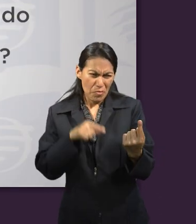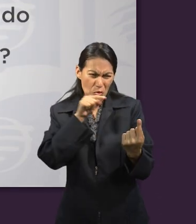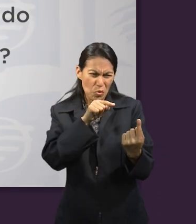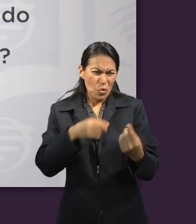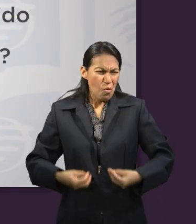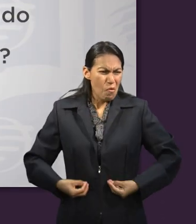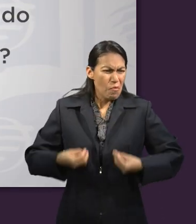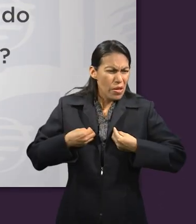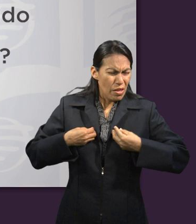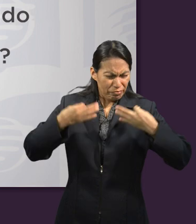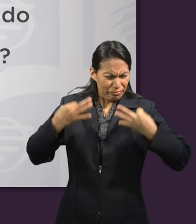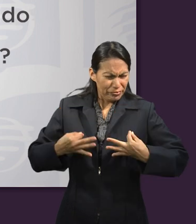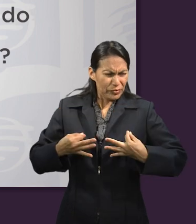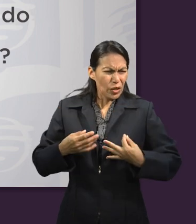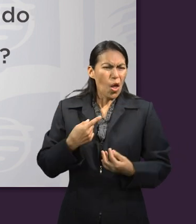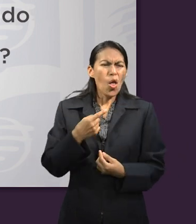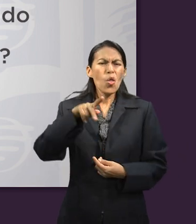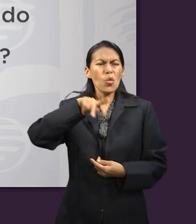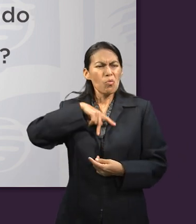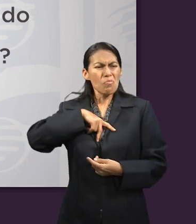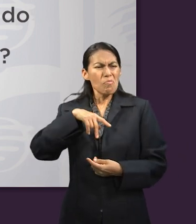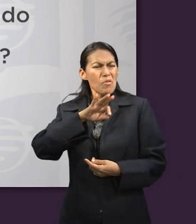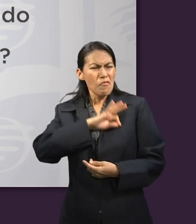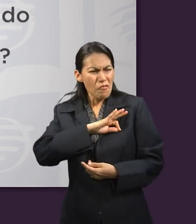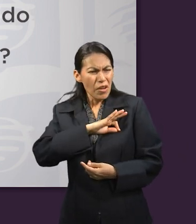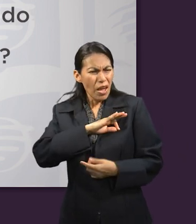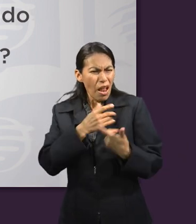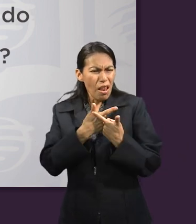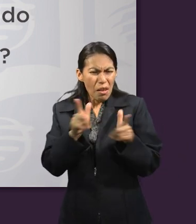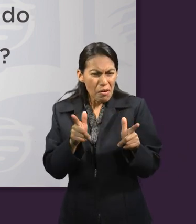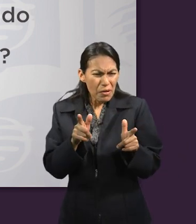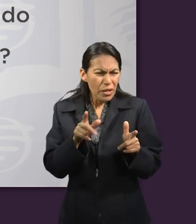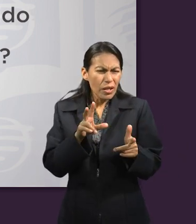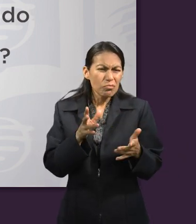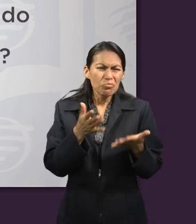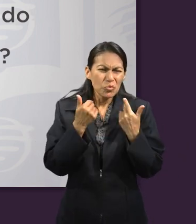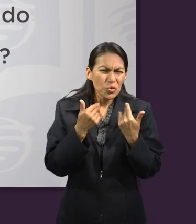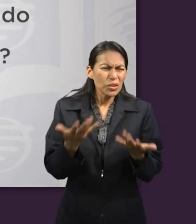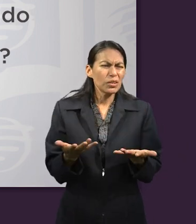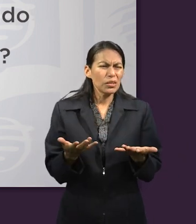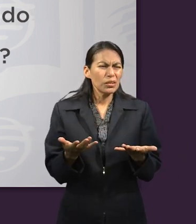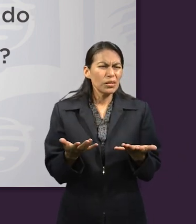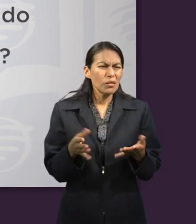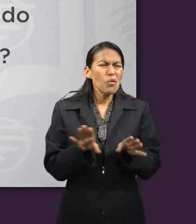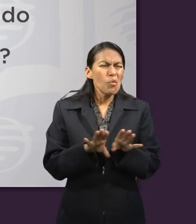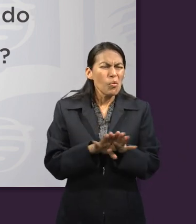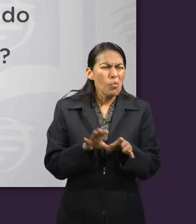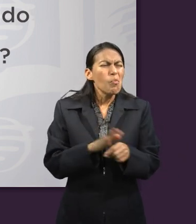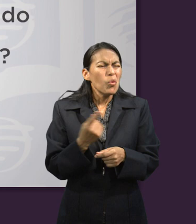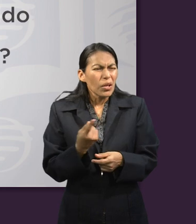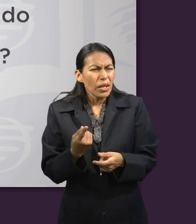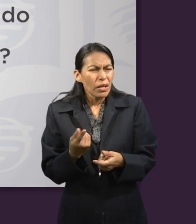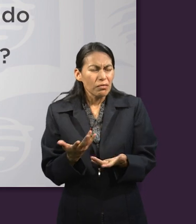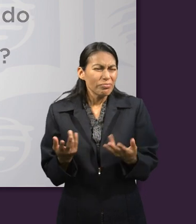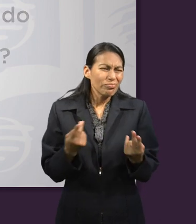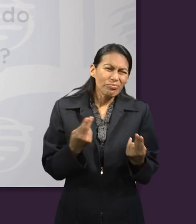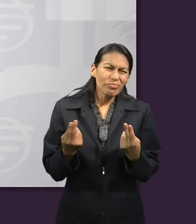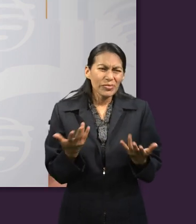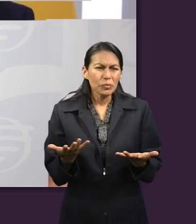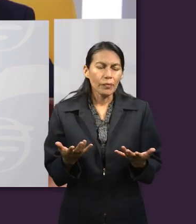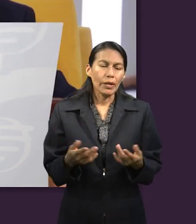abraham porque nuestra fe no tiene sentido si no existe libertad de elección